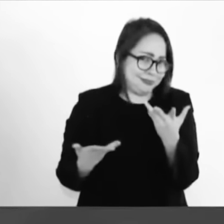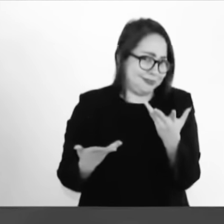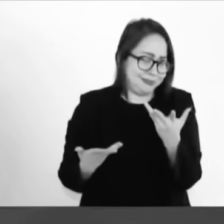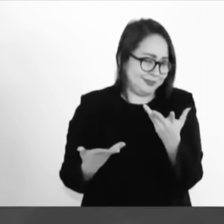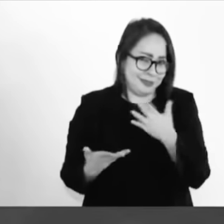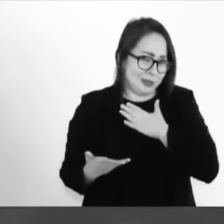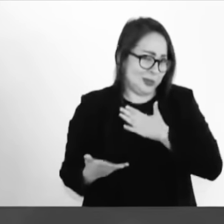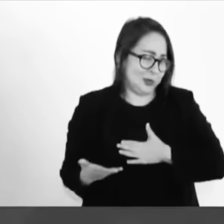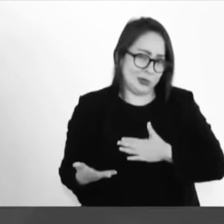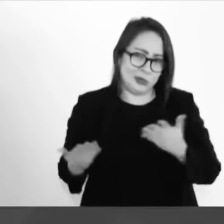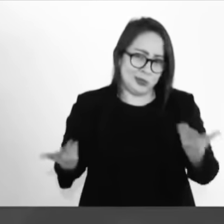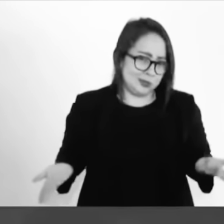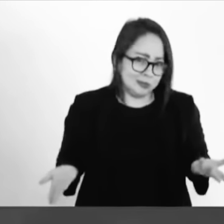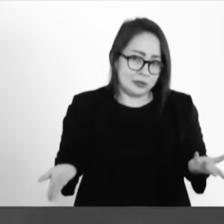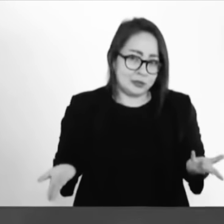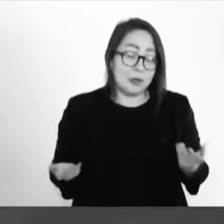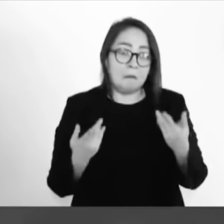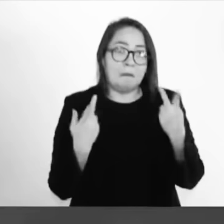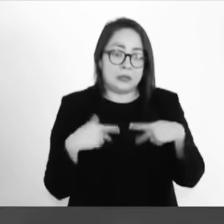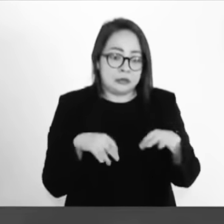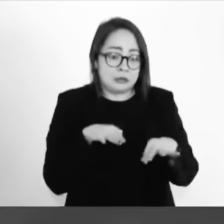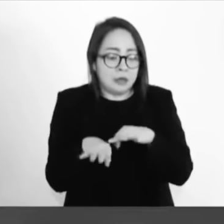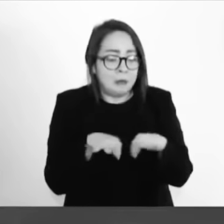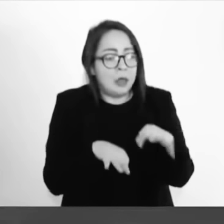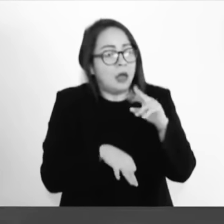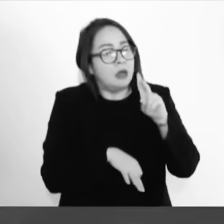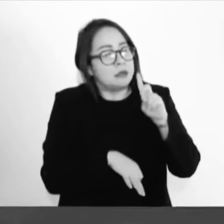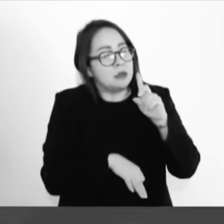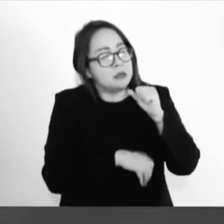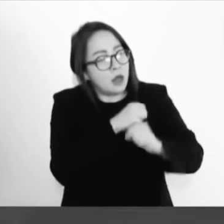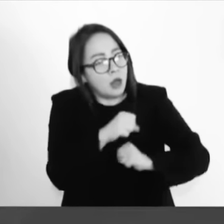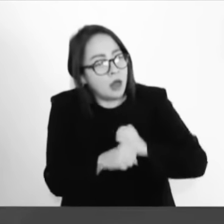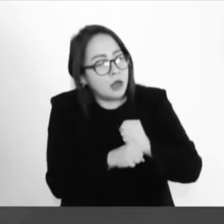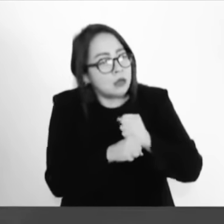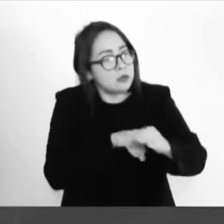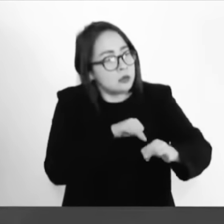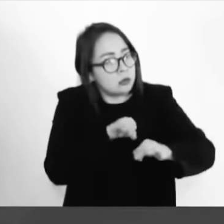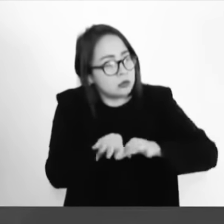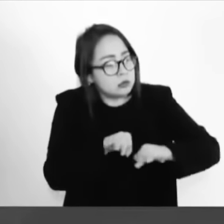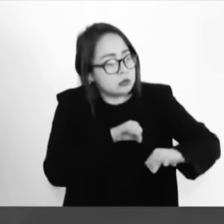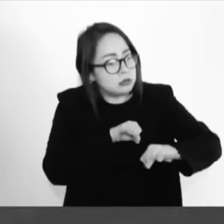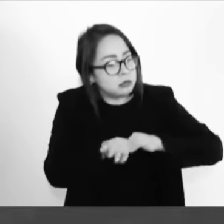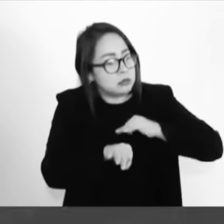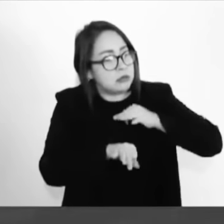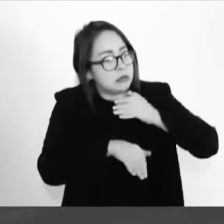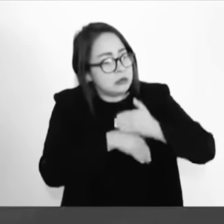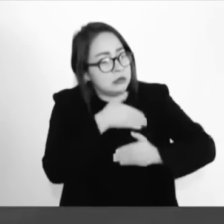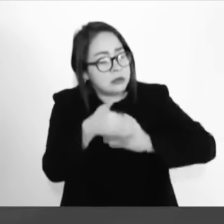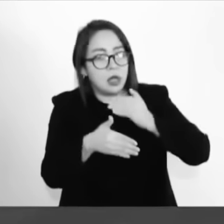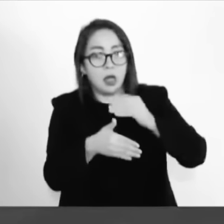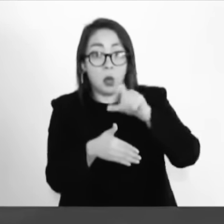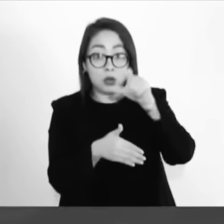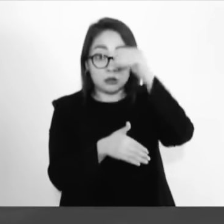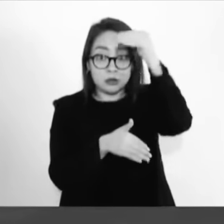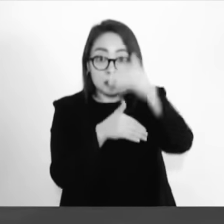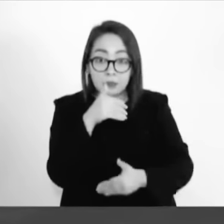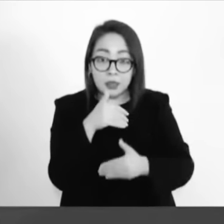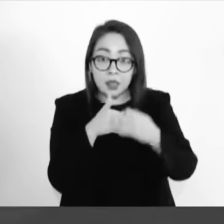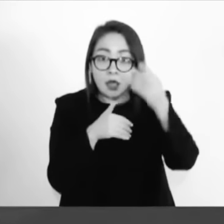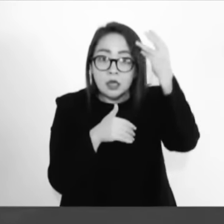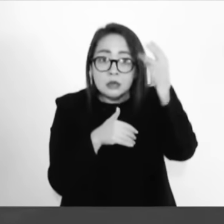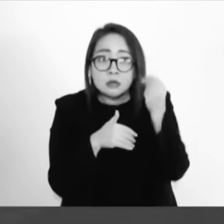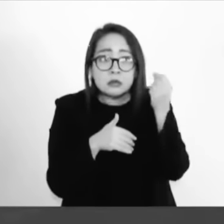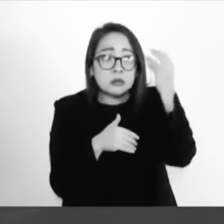un trabajador después de 30 años de estar laborando, cuando termina ni siquiera